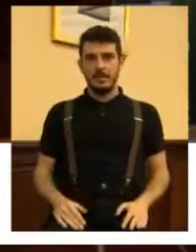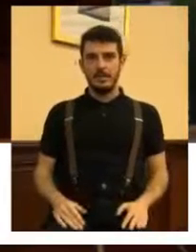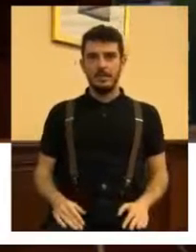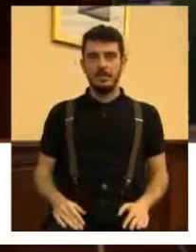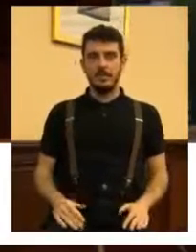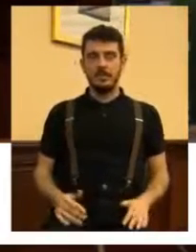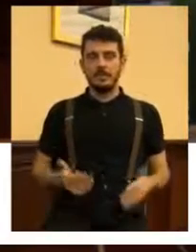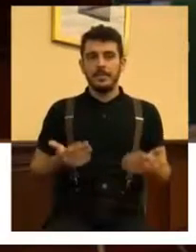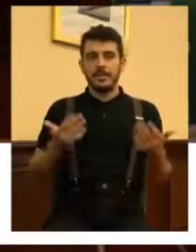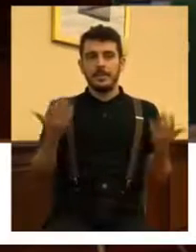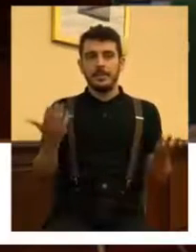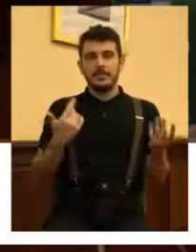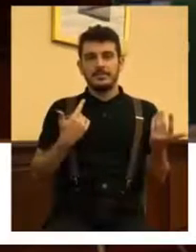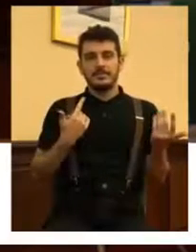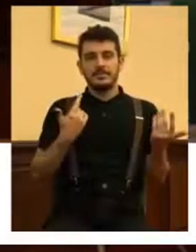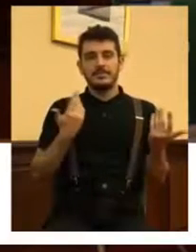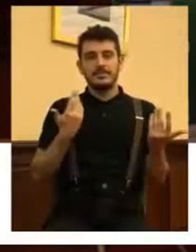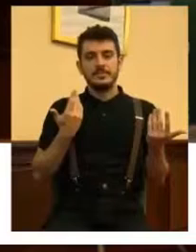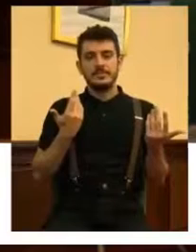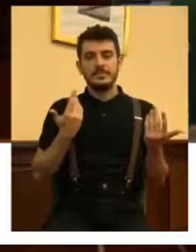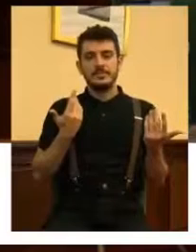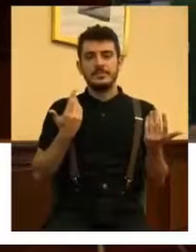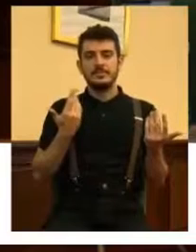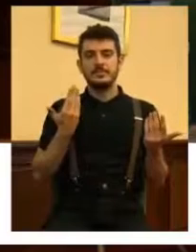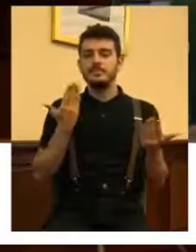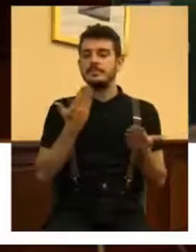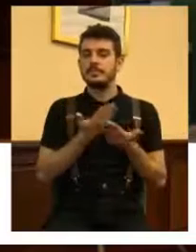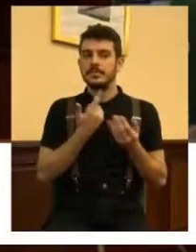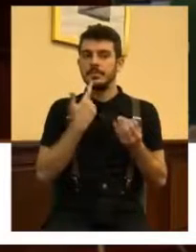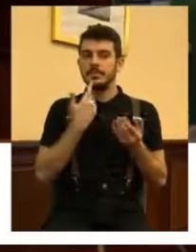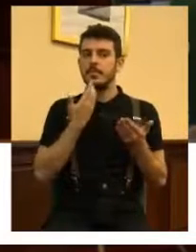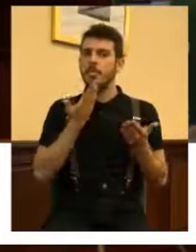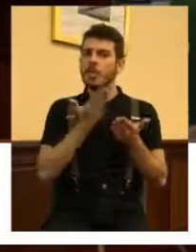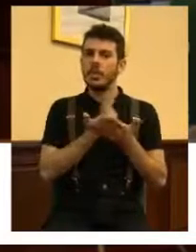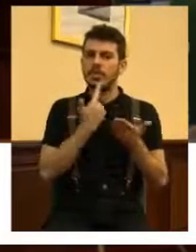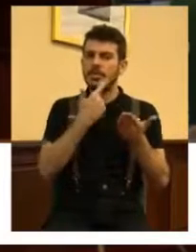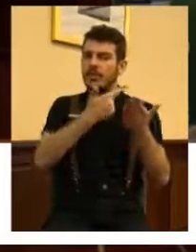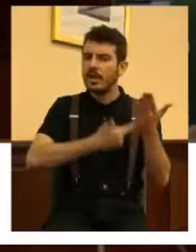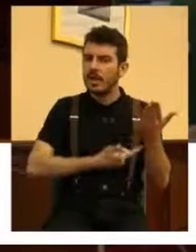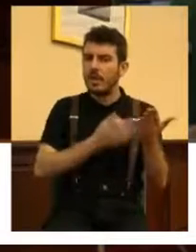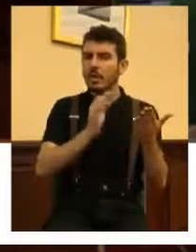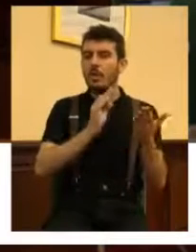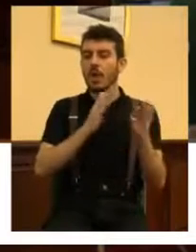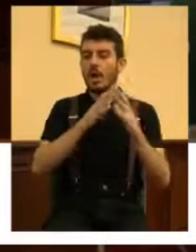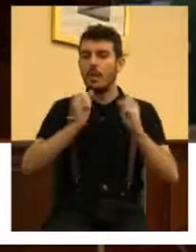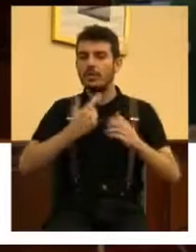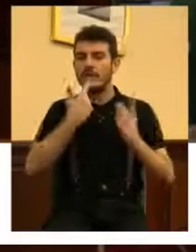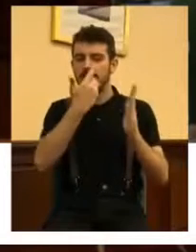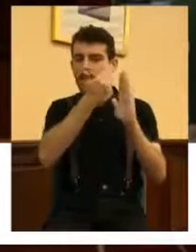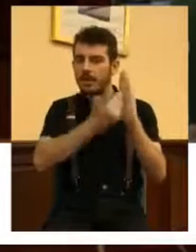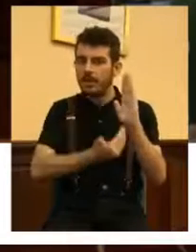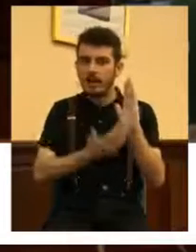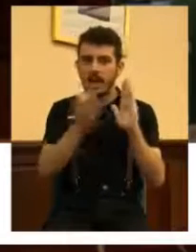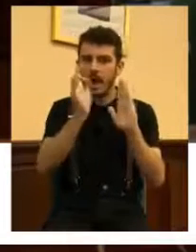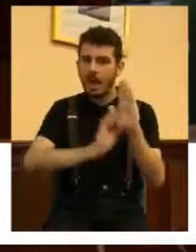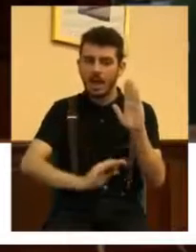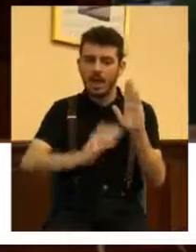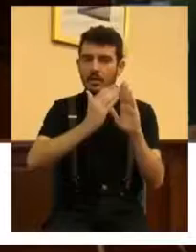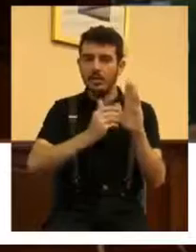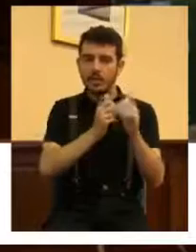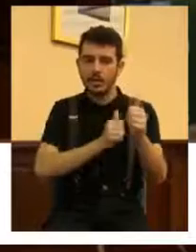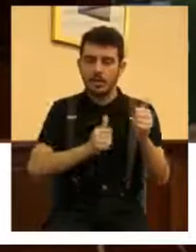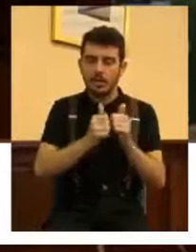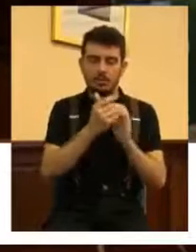tanto, nadie está pidiendo, no lo pone en la moción ni lo pone en los acuerdos, que se convierta en